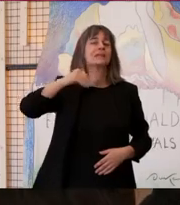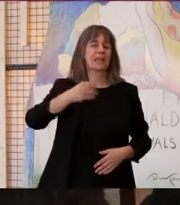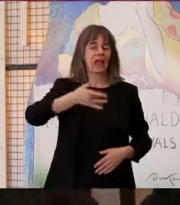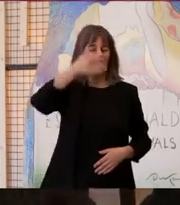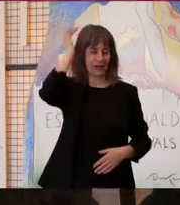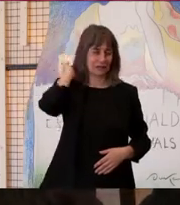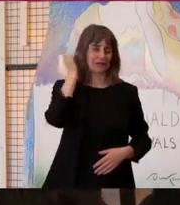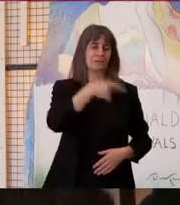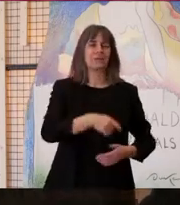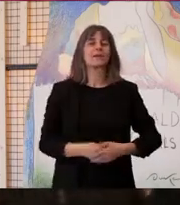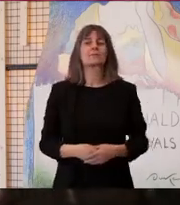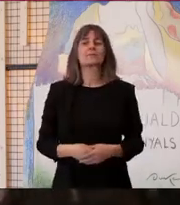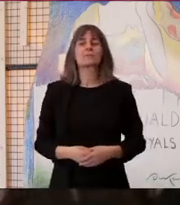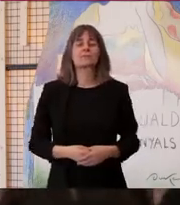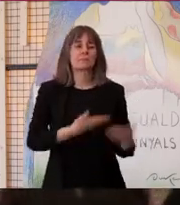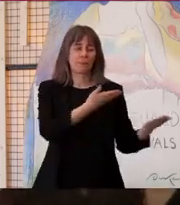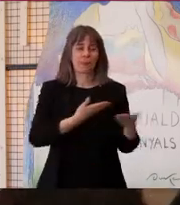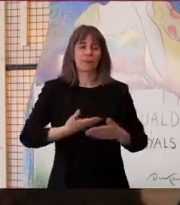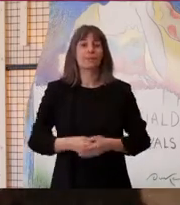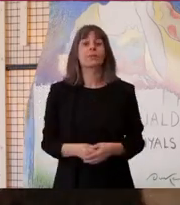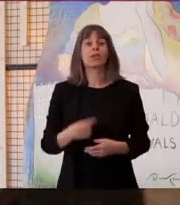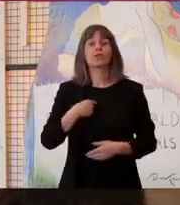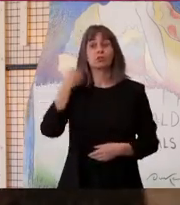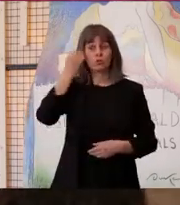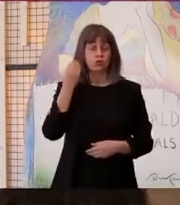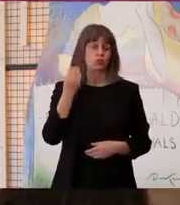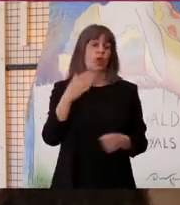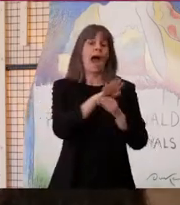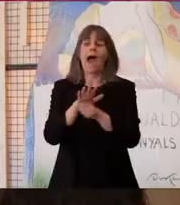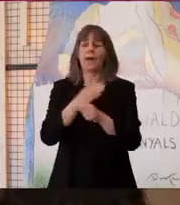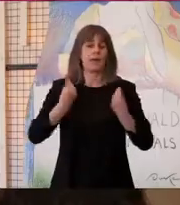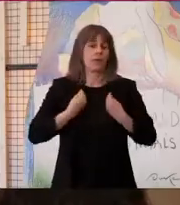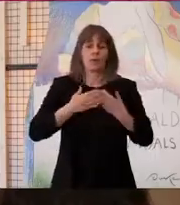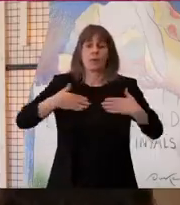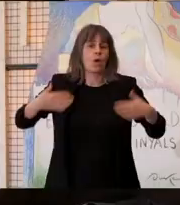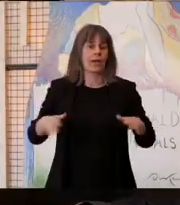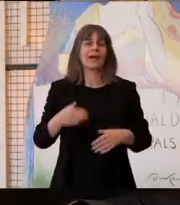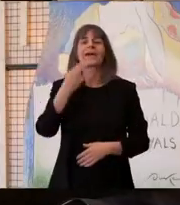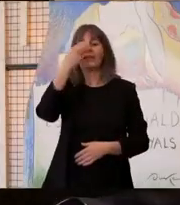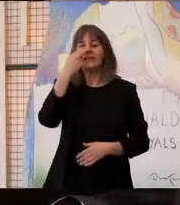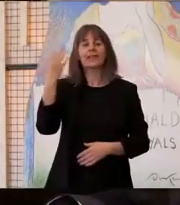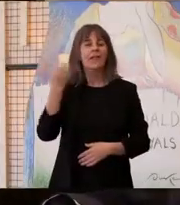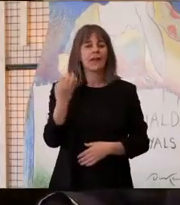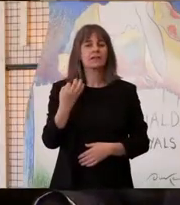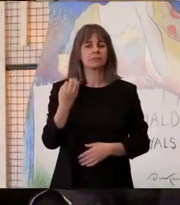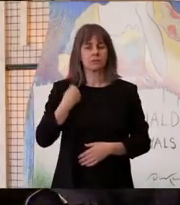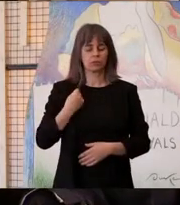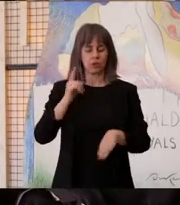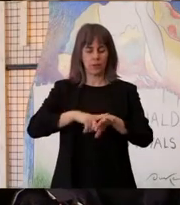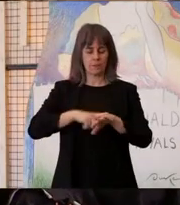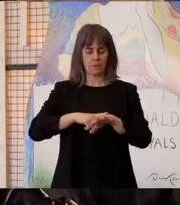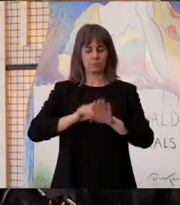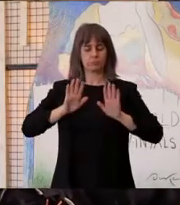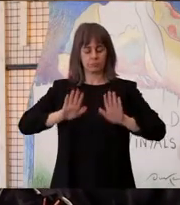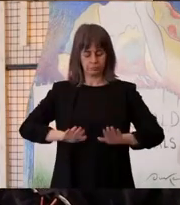Bueno yo siempre pienso que en cualquier área de la vida es interesante tomarse un tiempo para